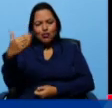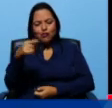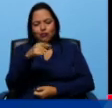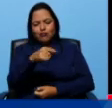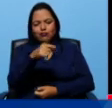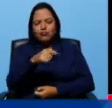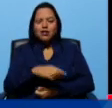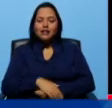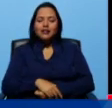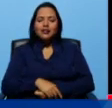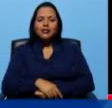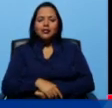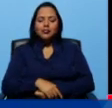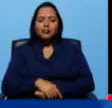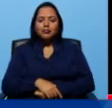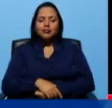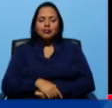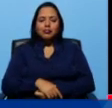Verdaderamente